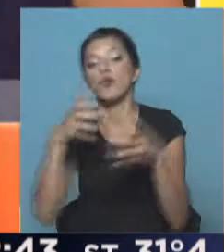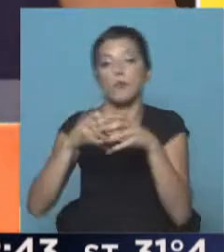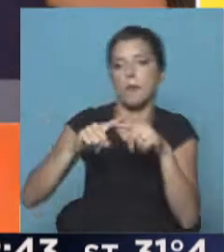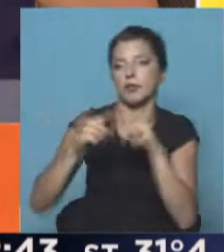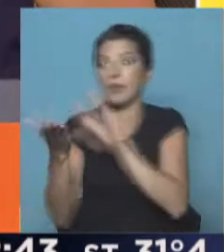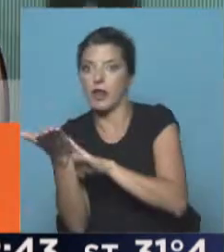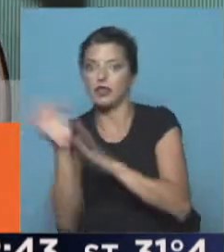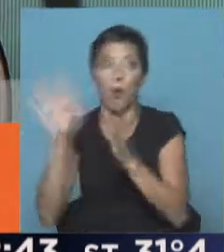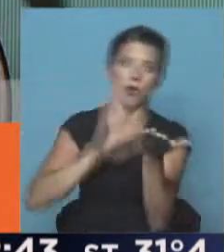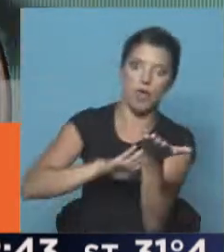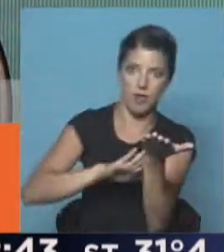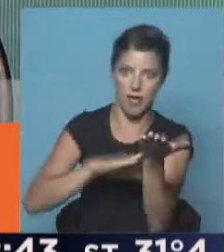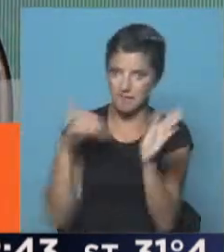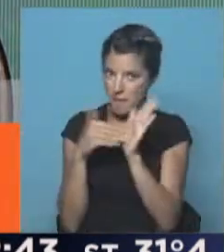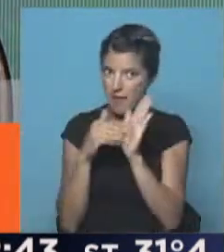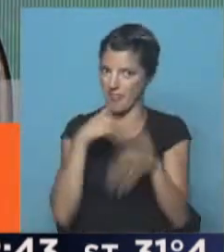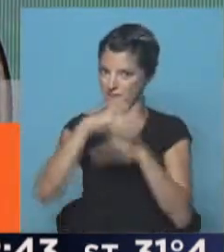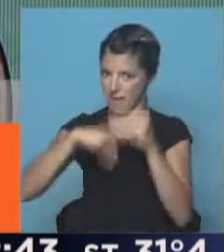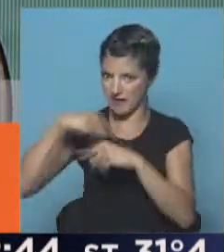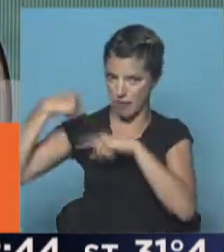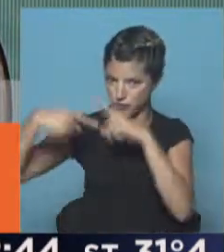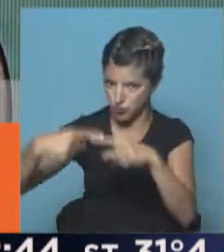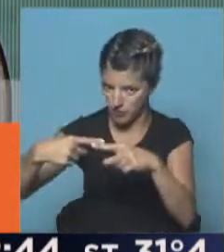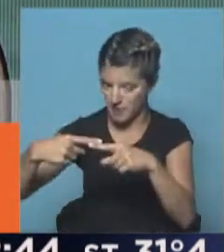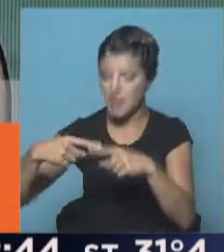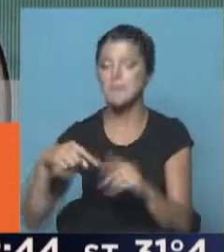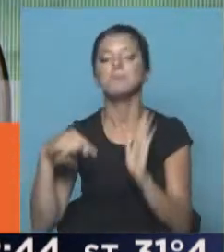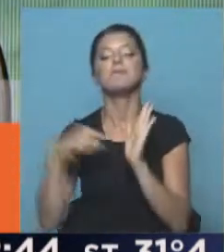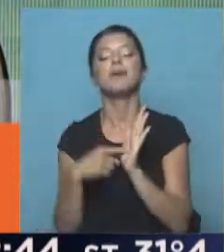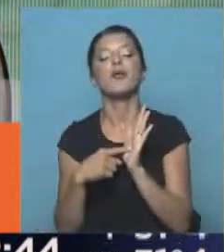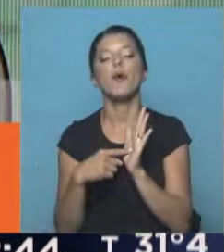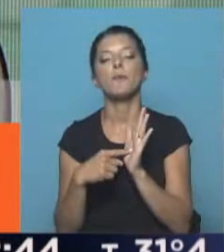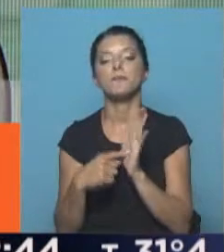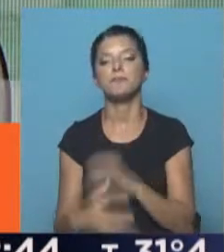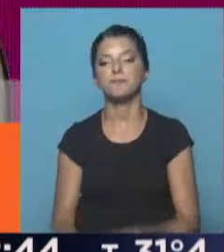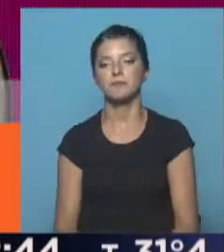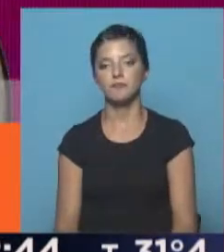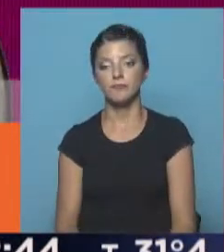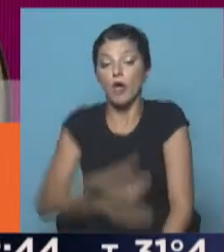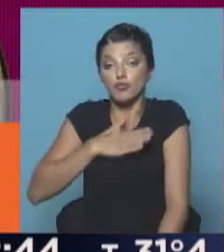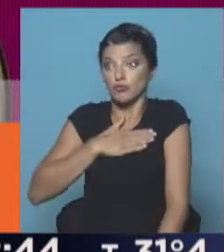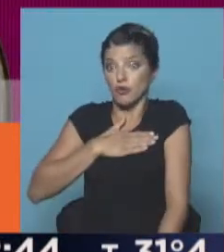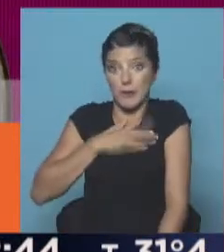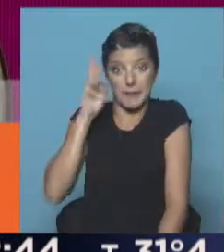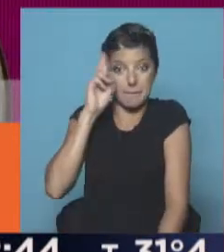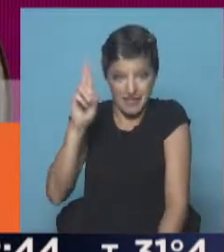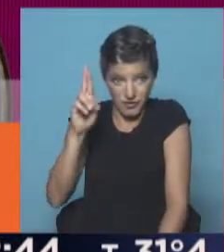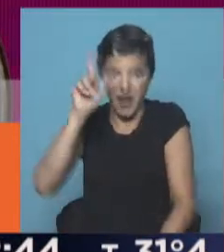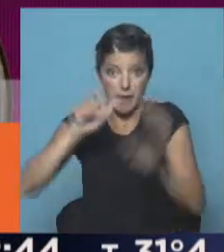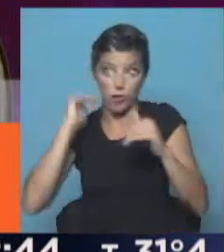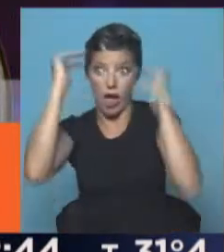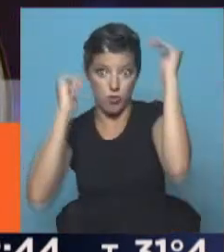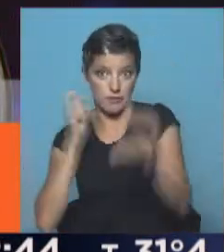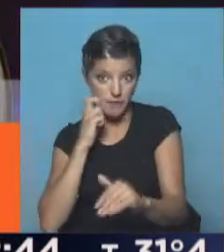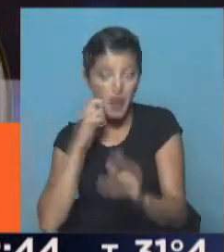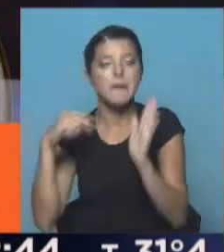derecha es muy común ver esto pero el problema es básicamente y no tiene que ver con mucho respecto a la ancianidad y de todo si uno